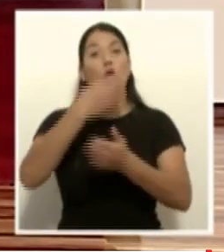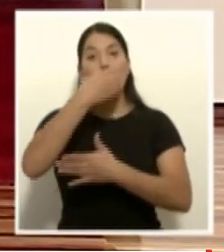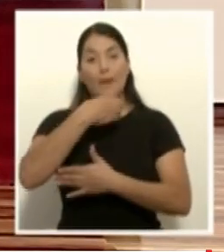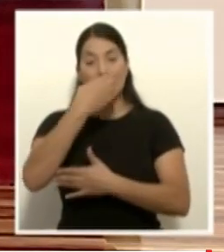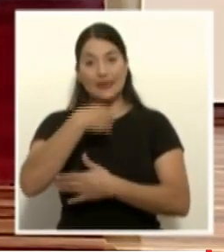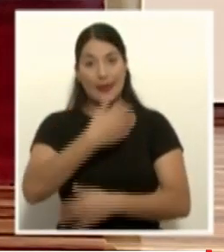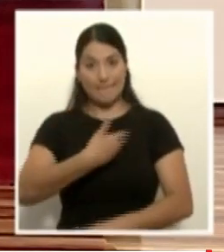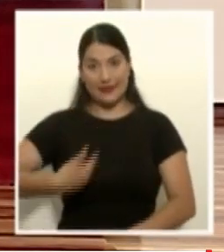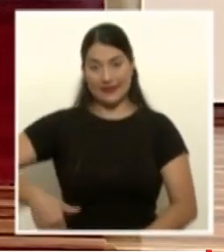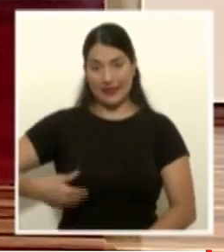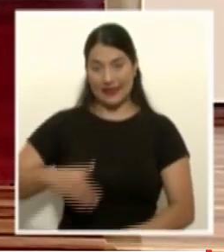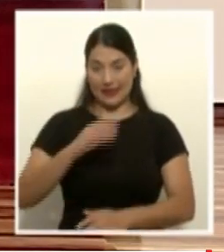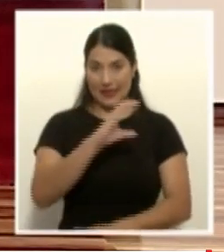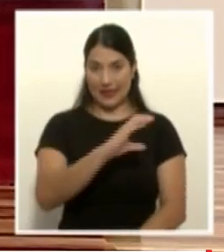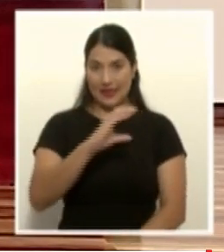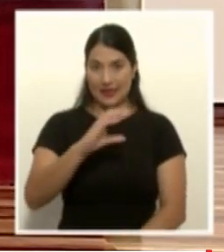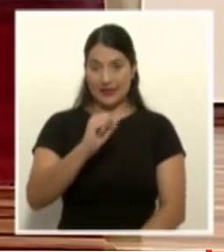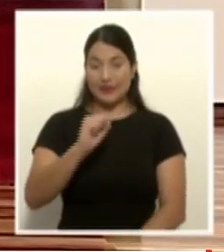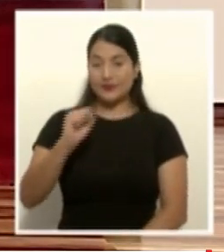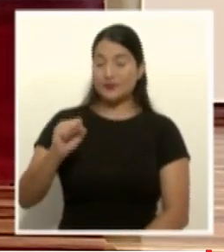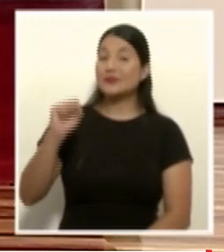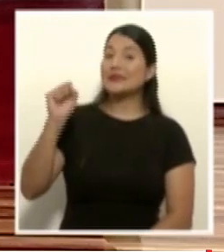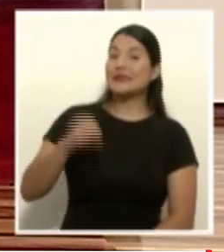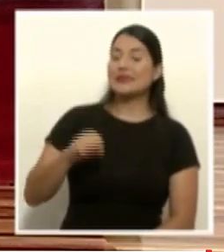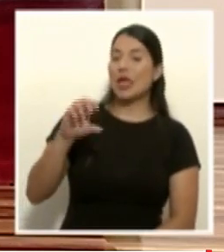Caja. Sí, don Oscar.